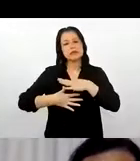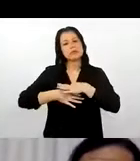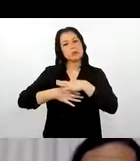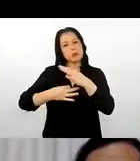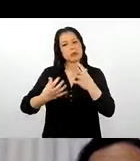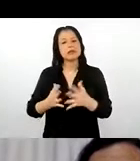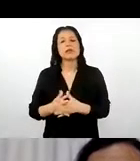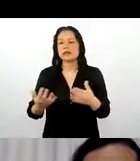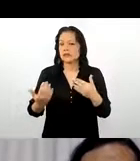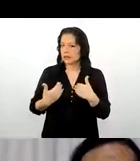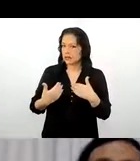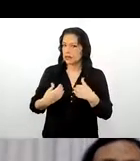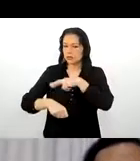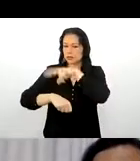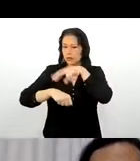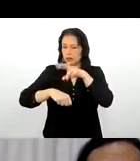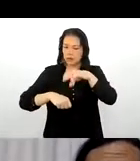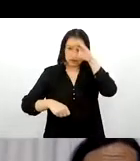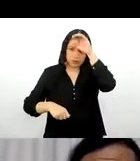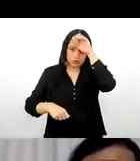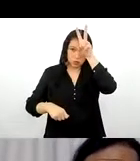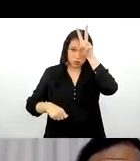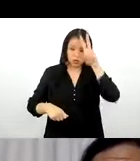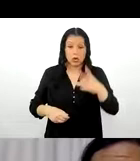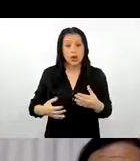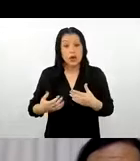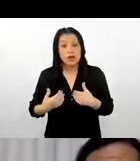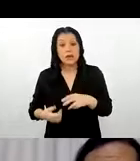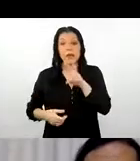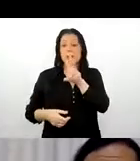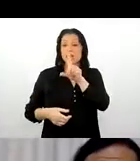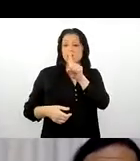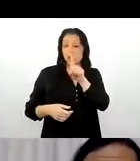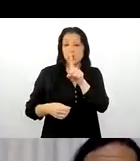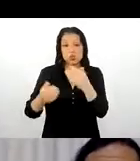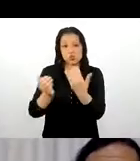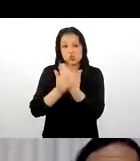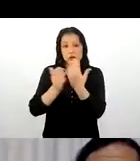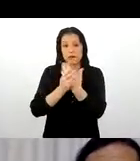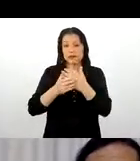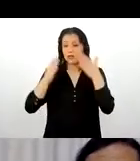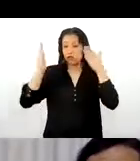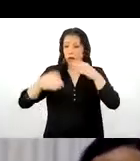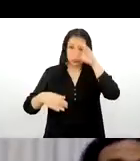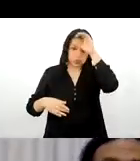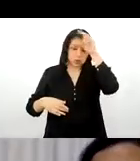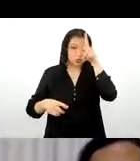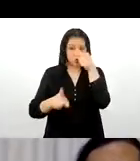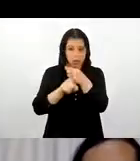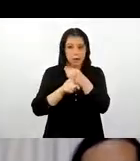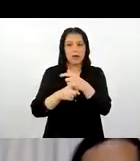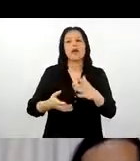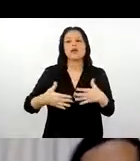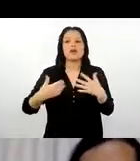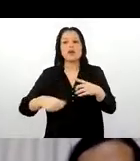que tenemos en la región del Cusco. Hay muchas, tenemos 21 emprendimientos a nivel de Cusco. Me tomaría muchísimo